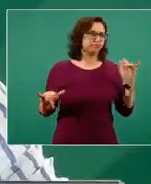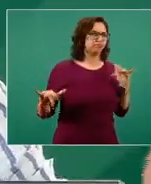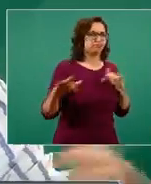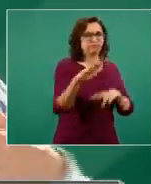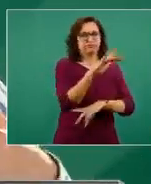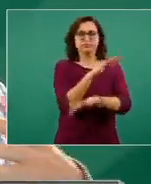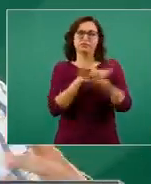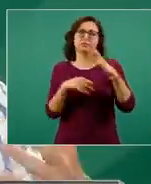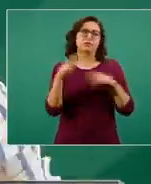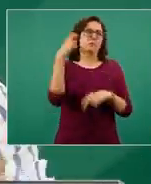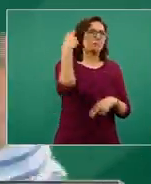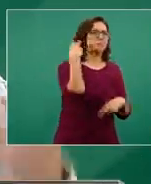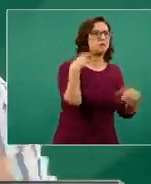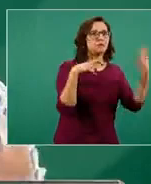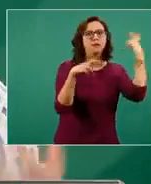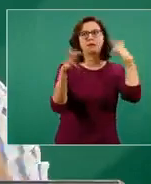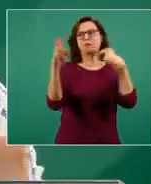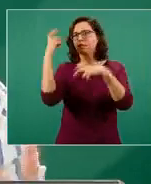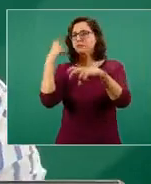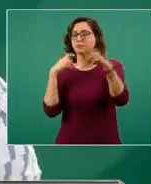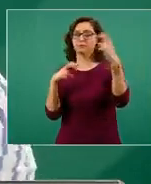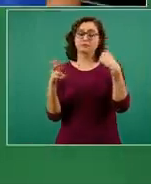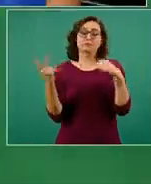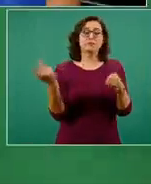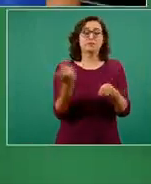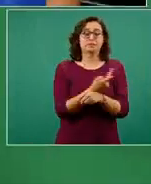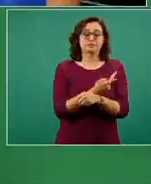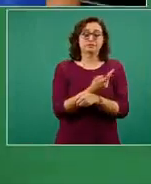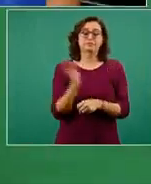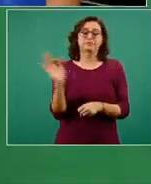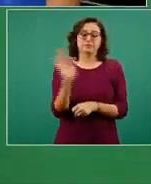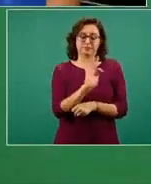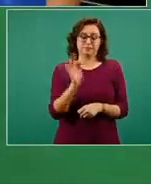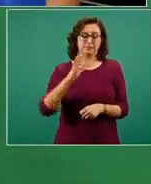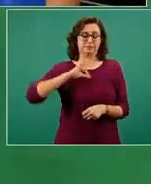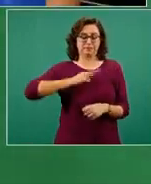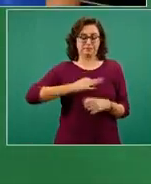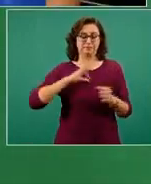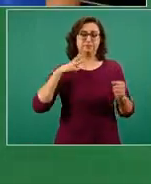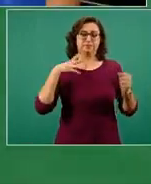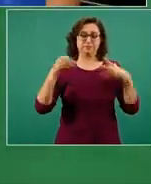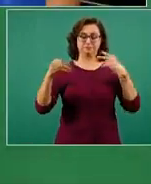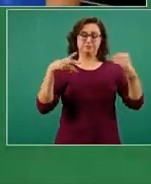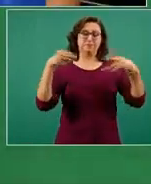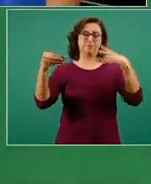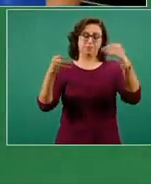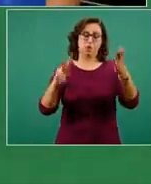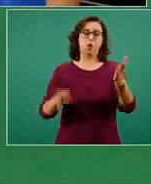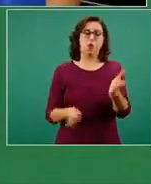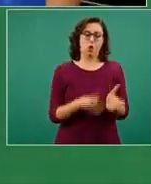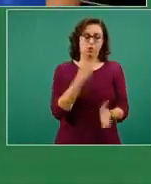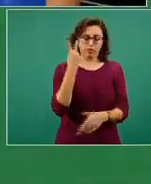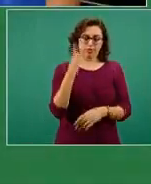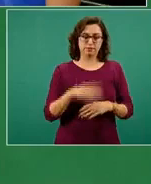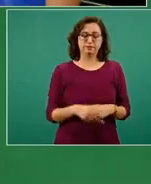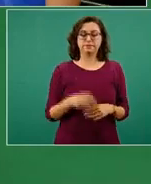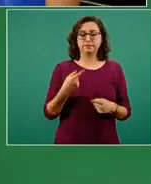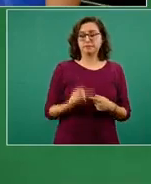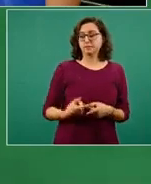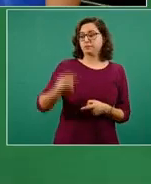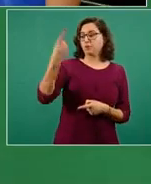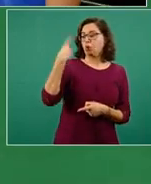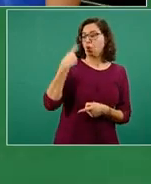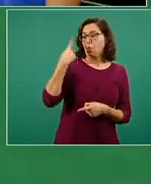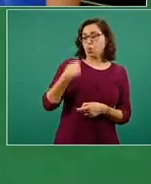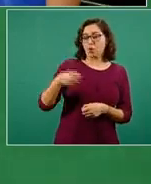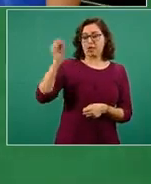estados, pudiera facilitar o favorecer que se presentara un repunte de la epidemia. Hace una semana comentamos